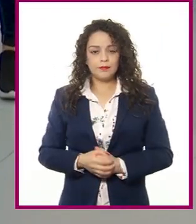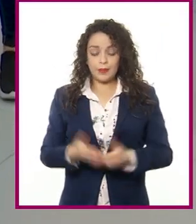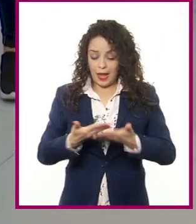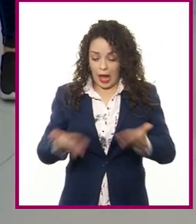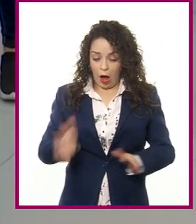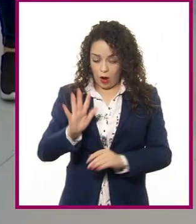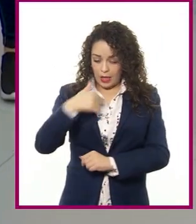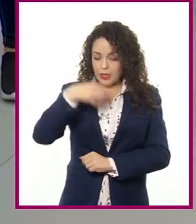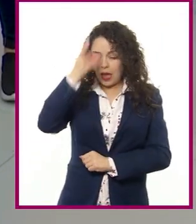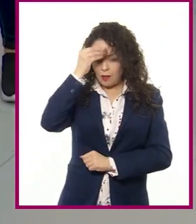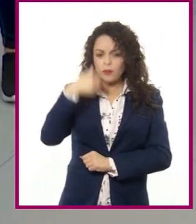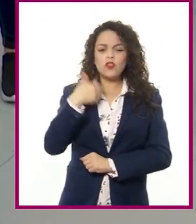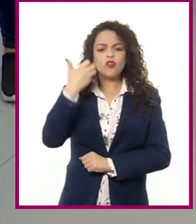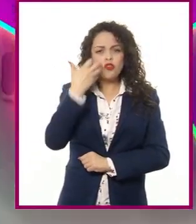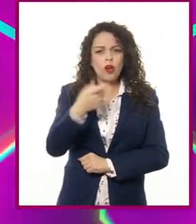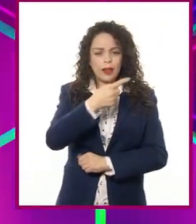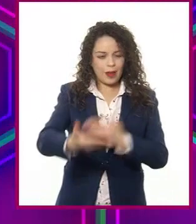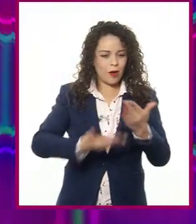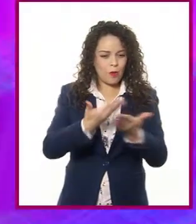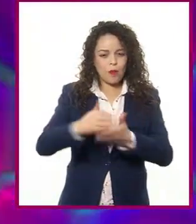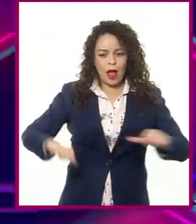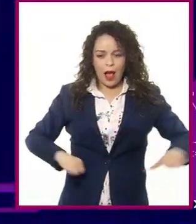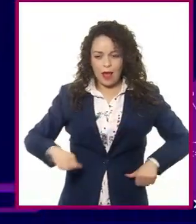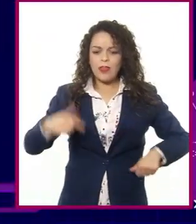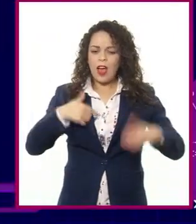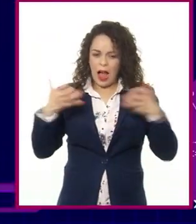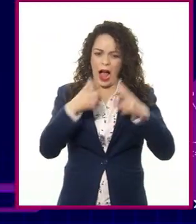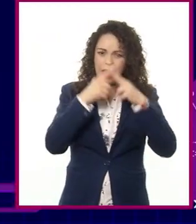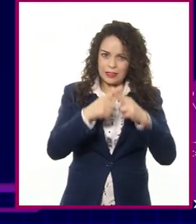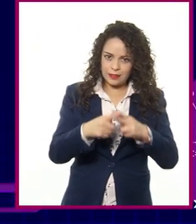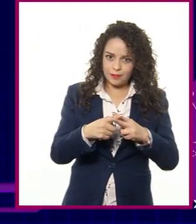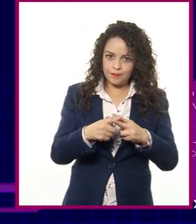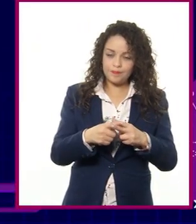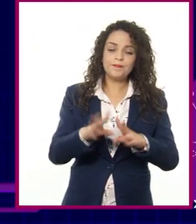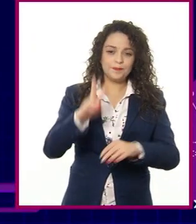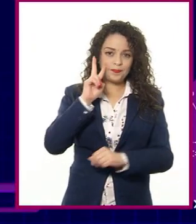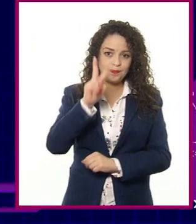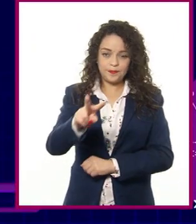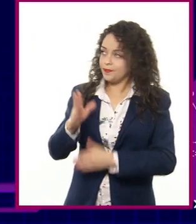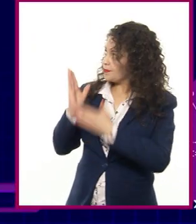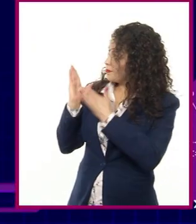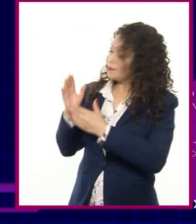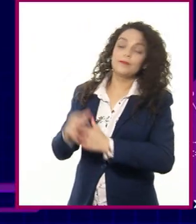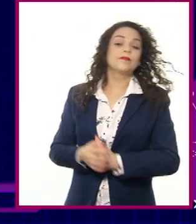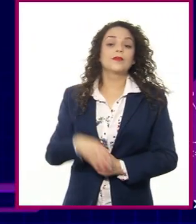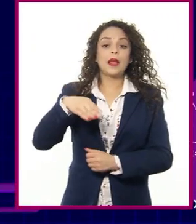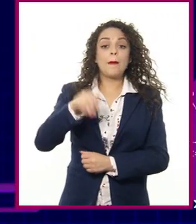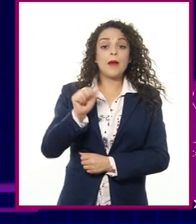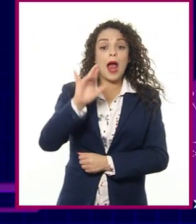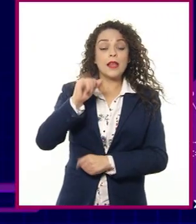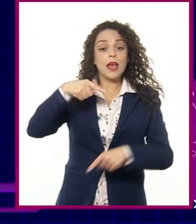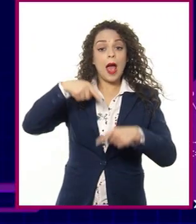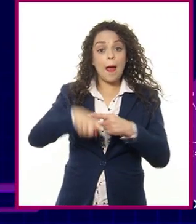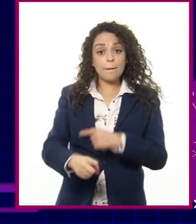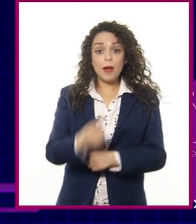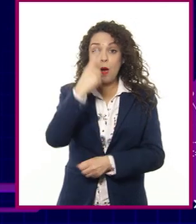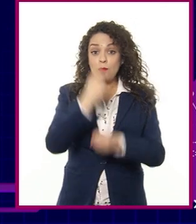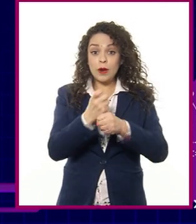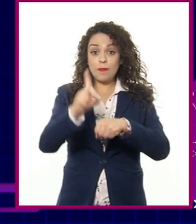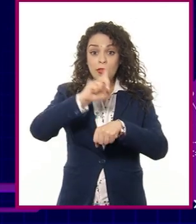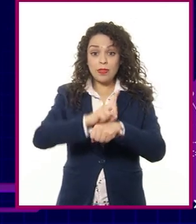la siguiente situación. Adelante, Leslie. En la situación 4 se tiene que María comienza su ahorro en el día 1 con